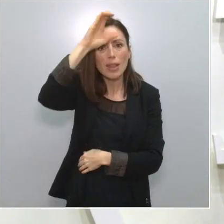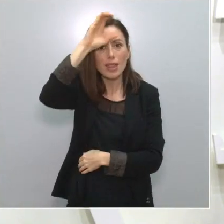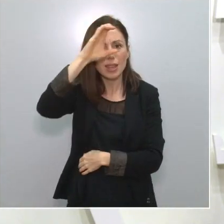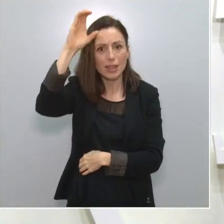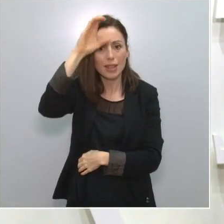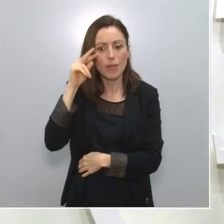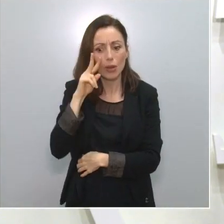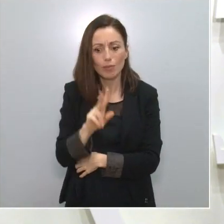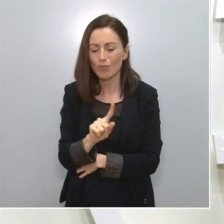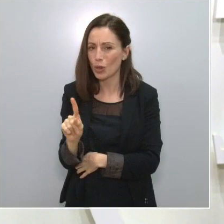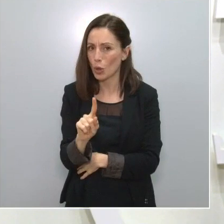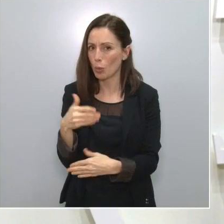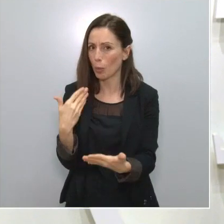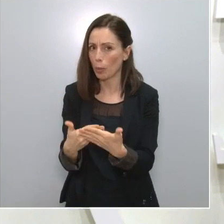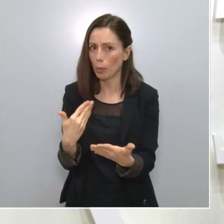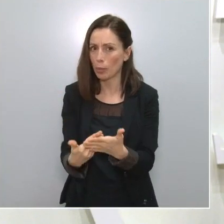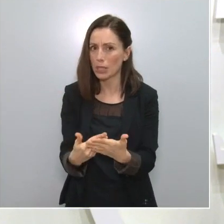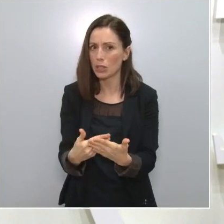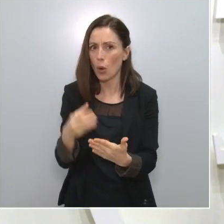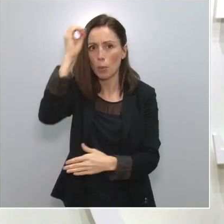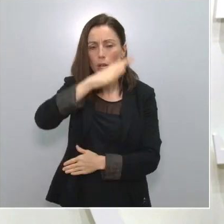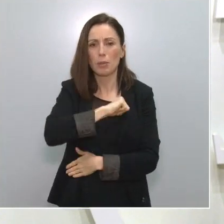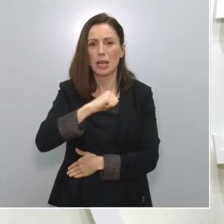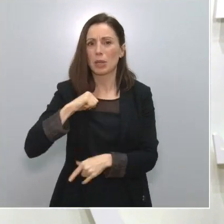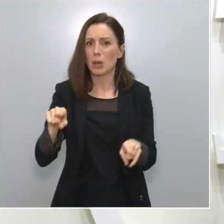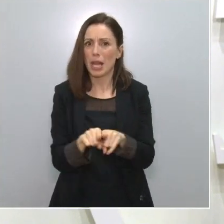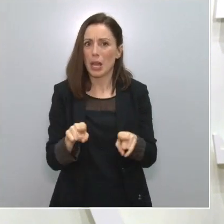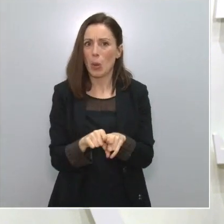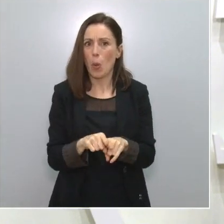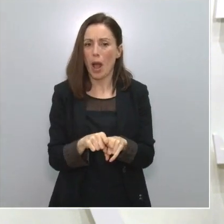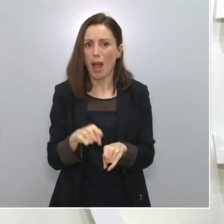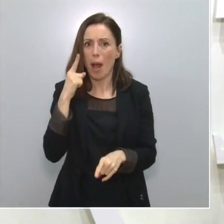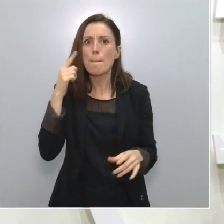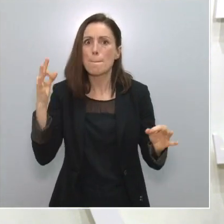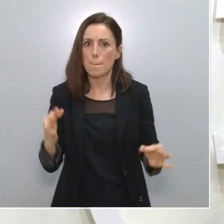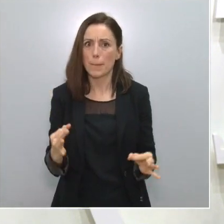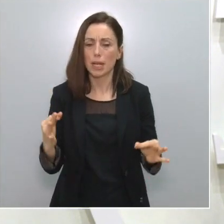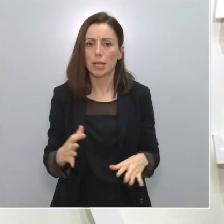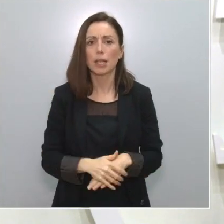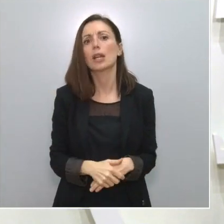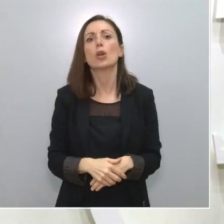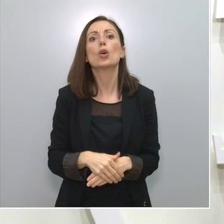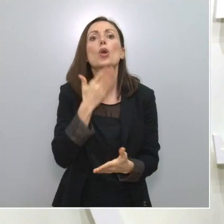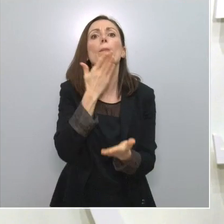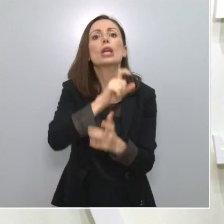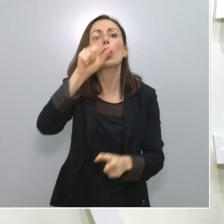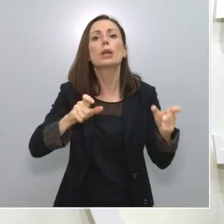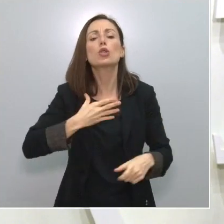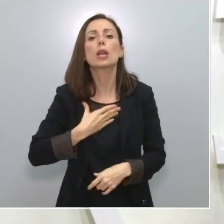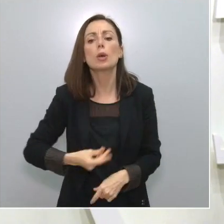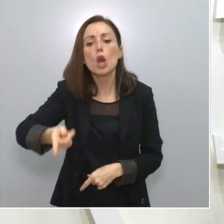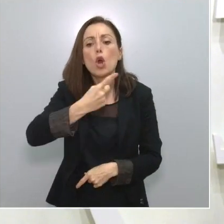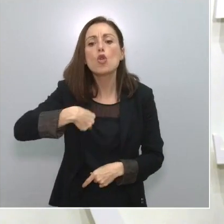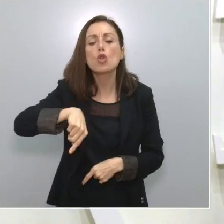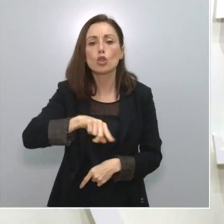aconsejan. Personalmente, esto me parece una temeridad. Yo quiero pedir a todos los murcianos que sigamos